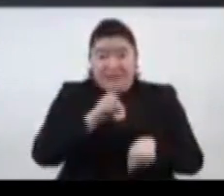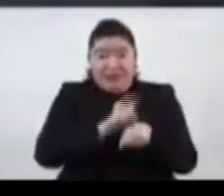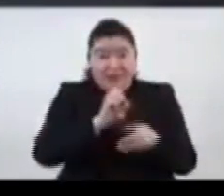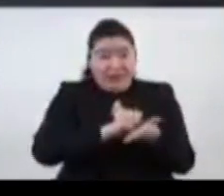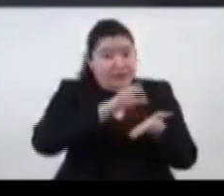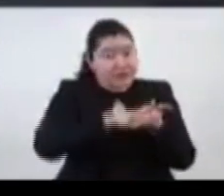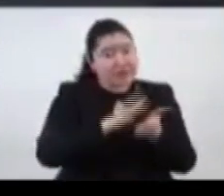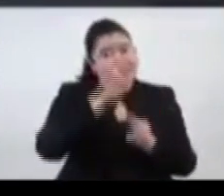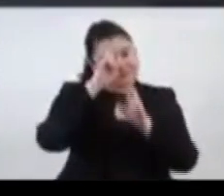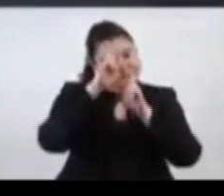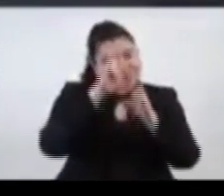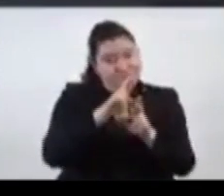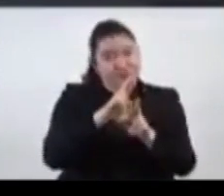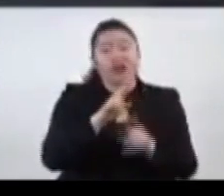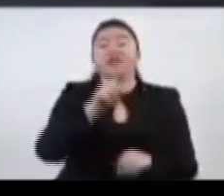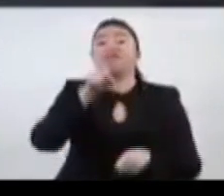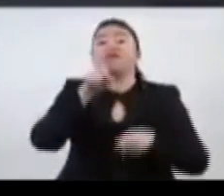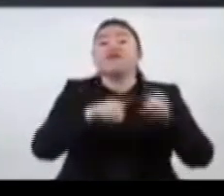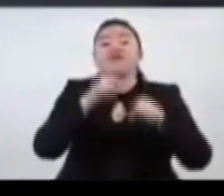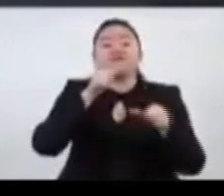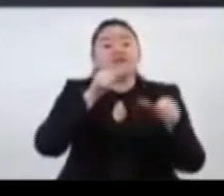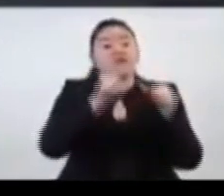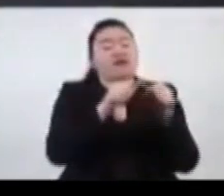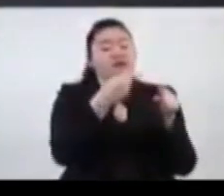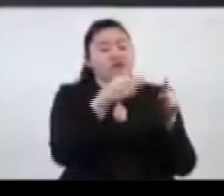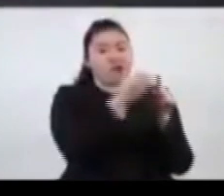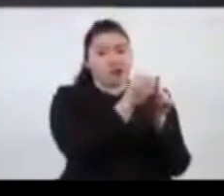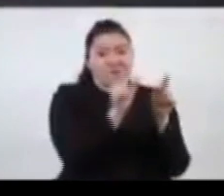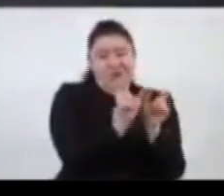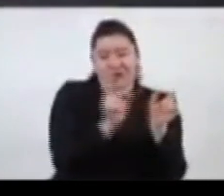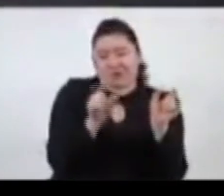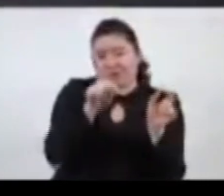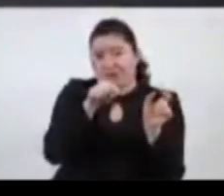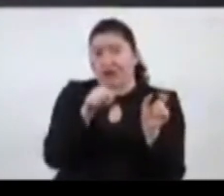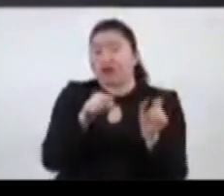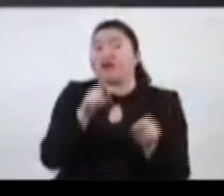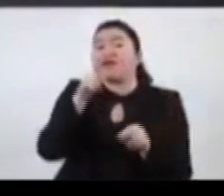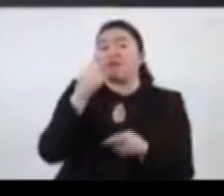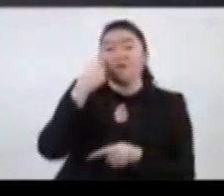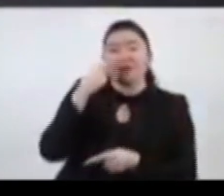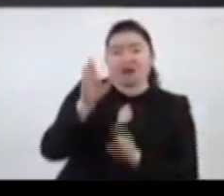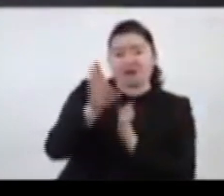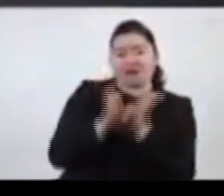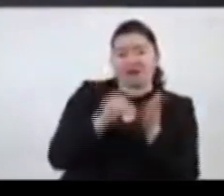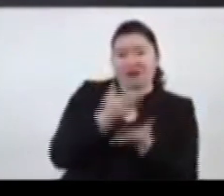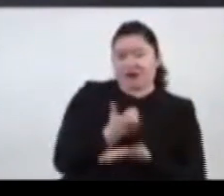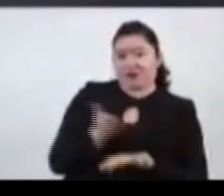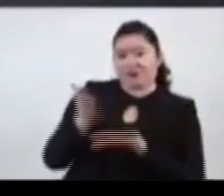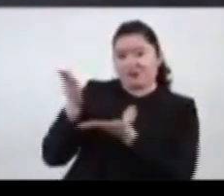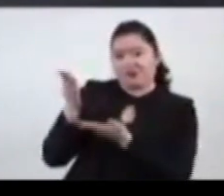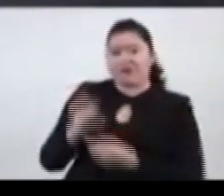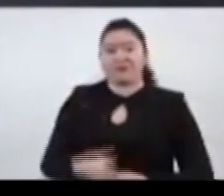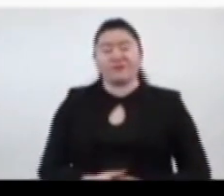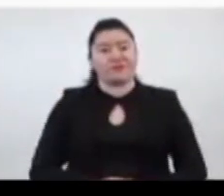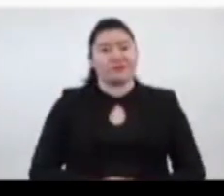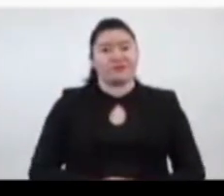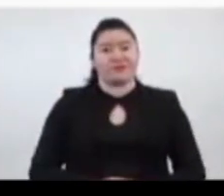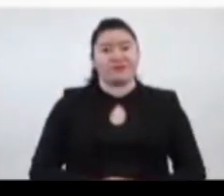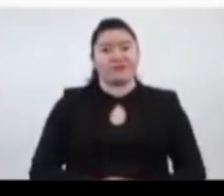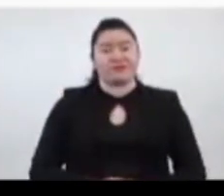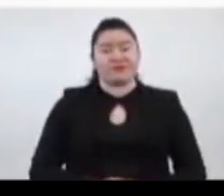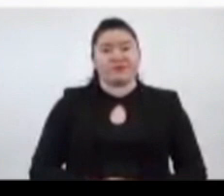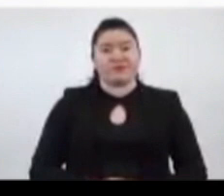corresponde vacunarse, de acuerdo a la letra inicial de su apellido paterno, según el siguiente calendario que aparece en la pantalla.